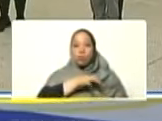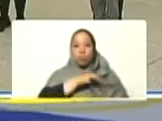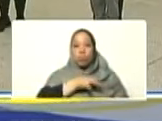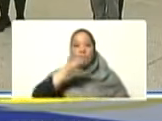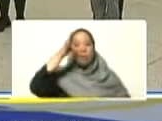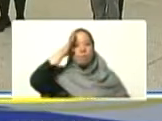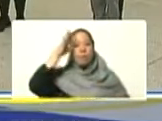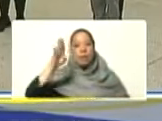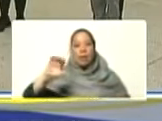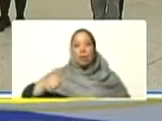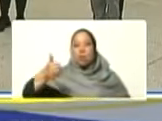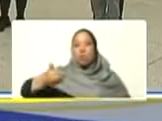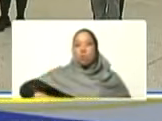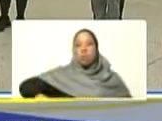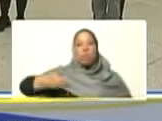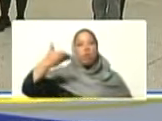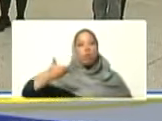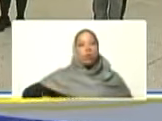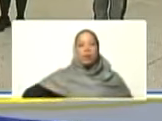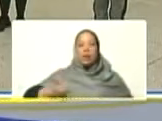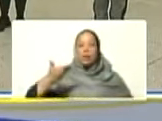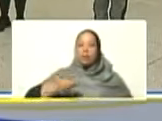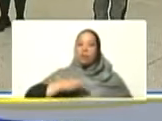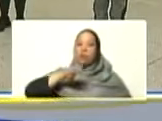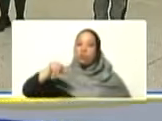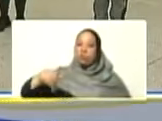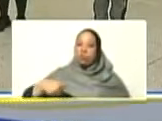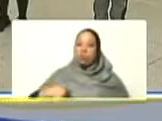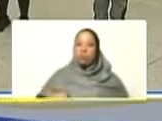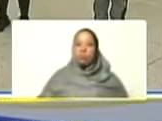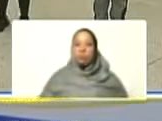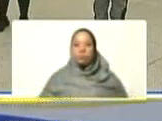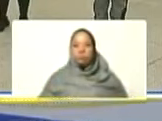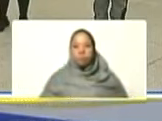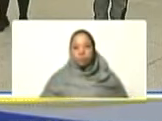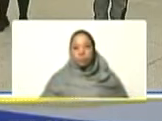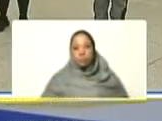rango para nosotros.